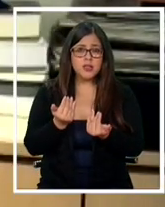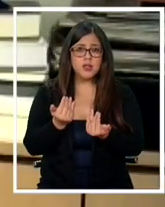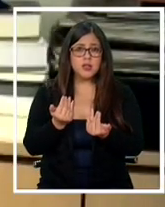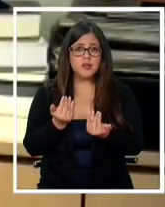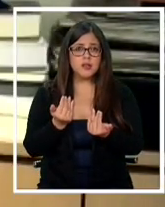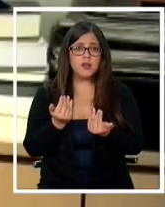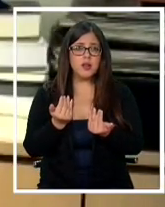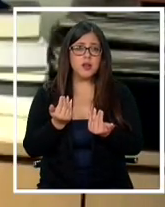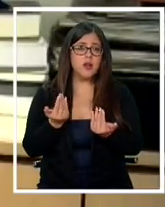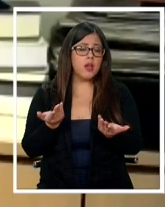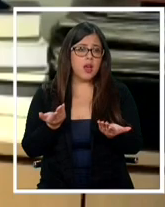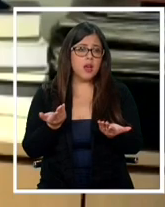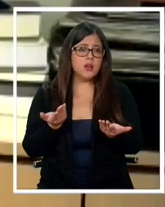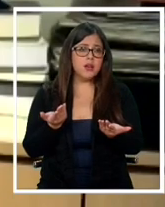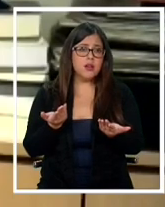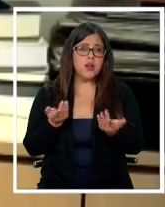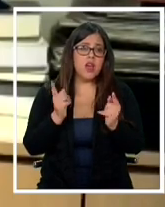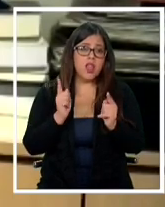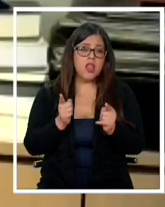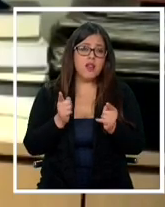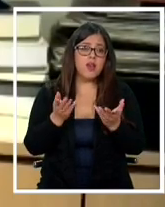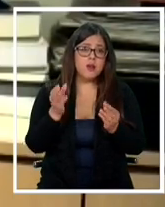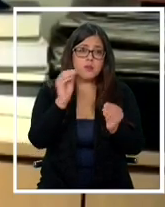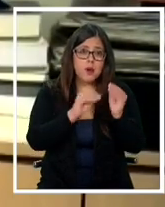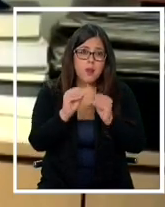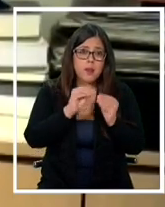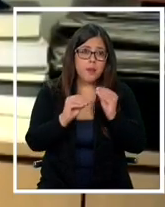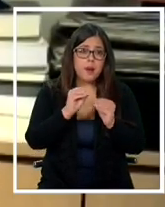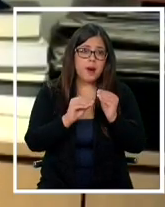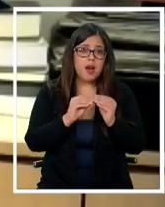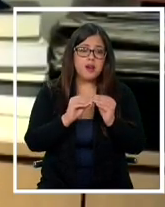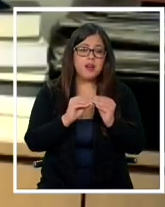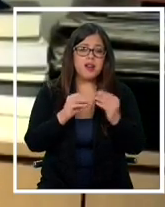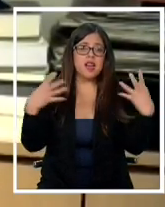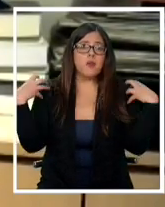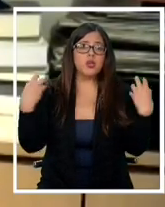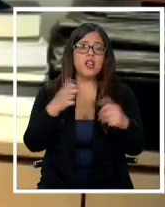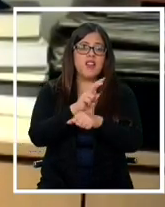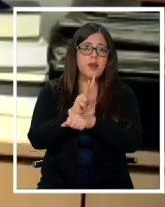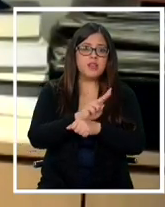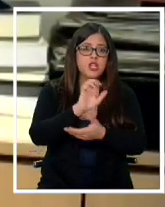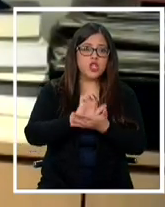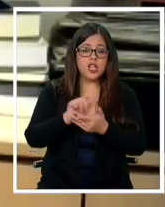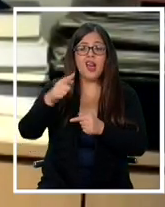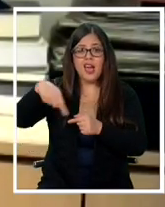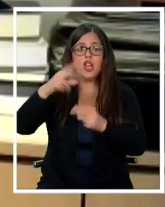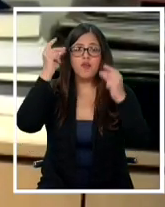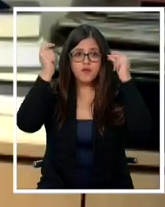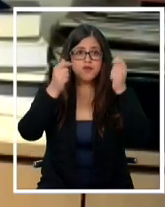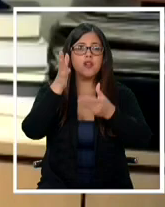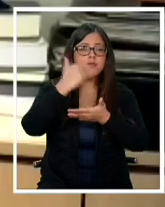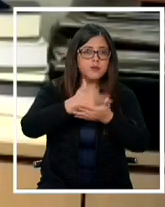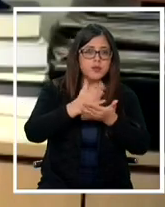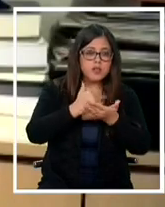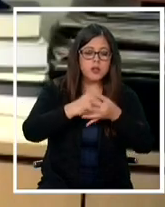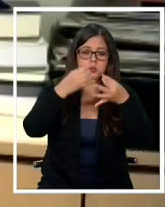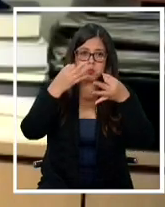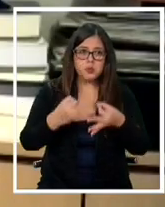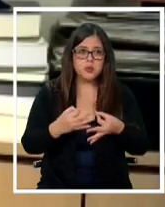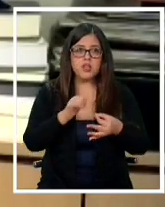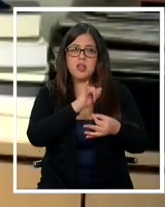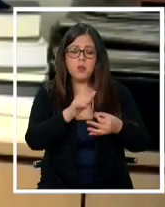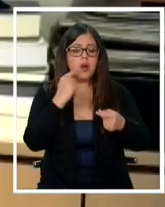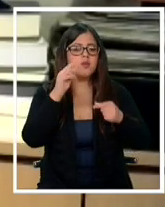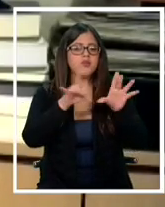tiene que ser hecho por la administración del estado y de estado lo crea organiza lo regula y define